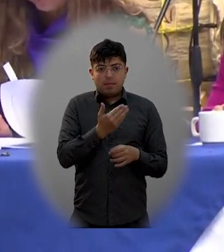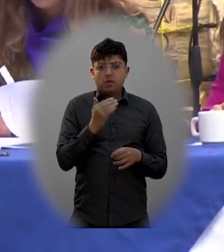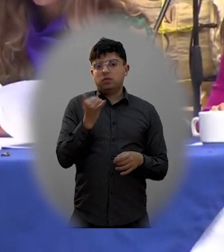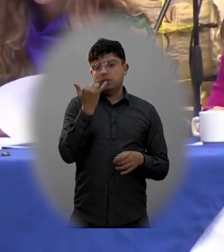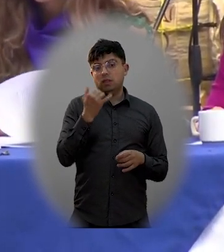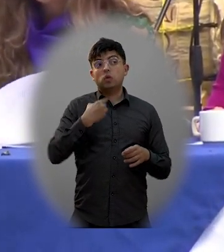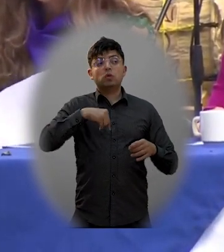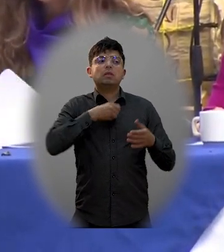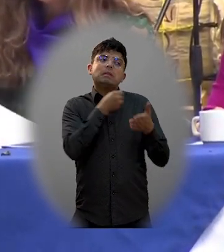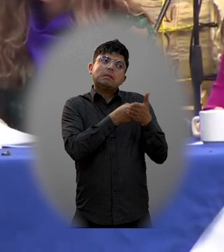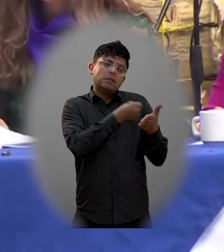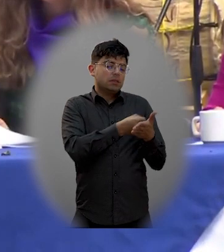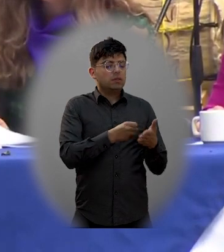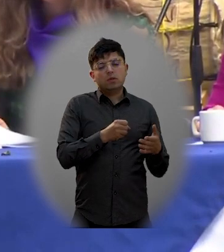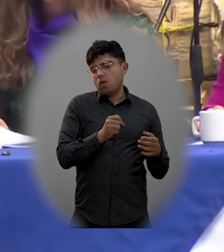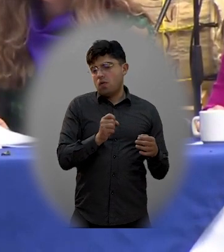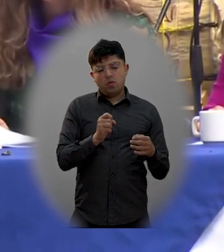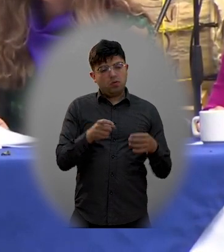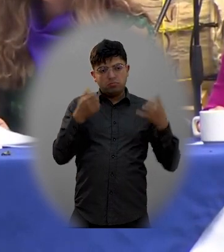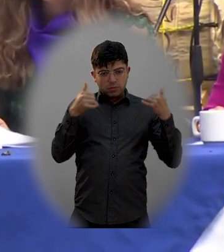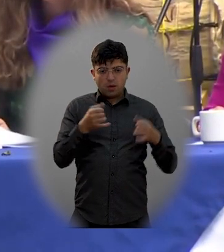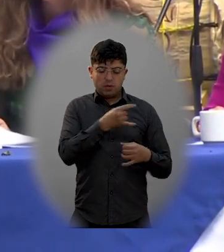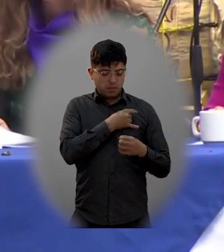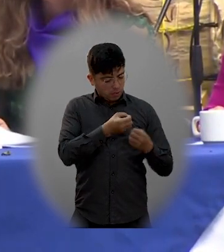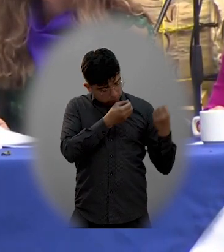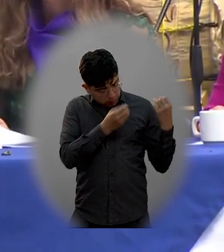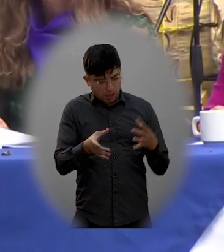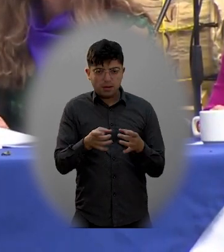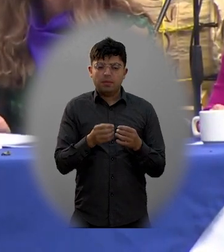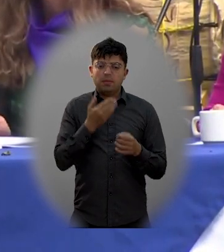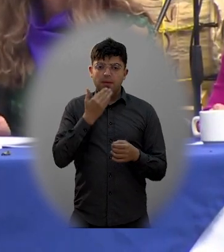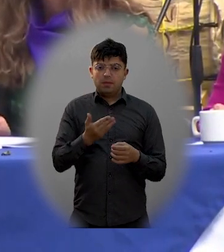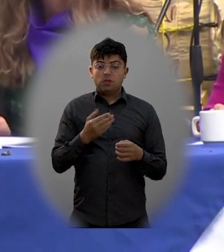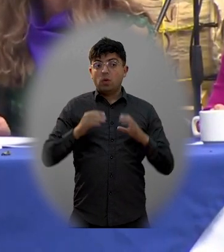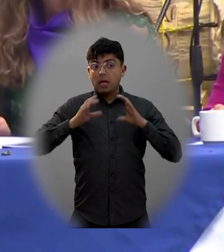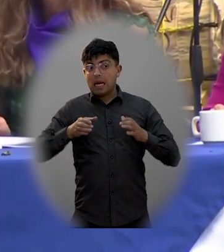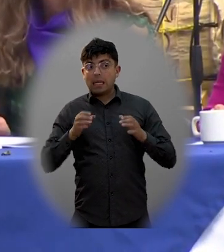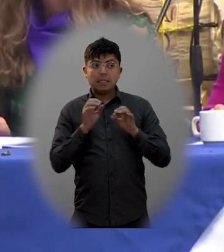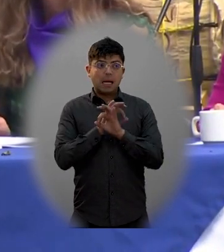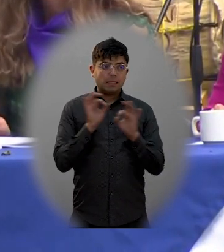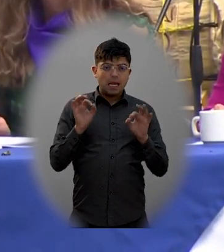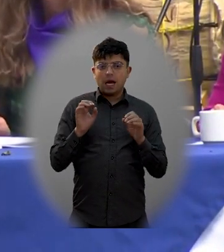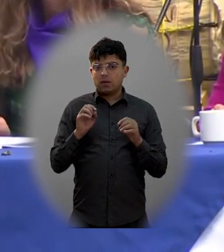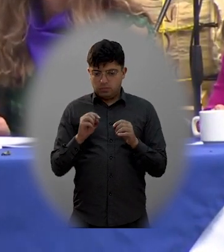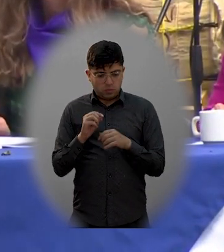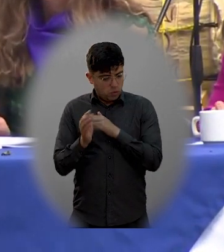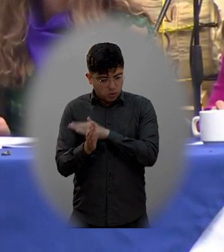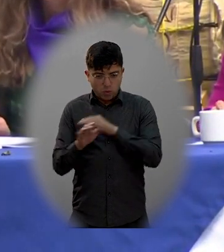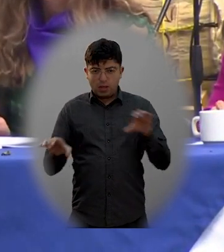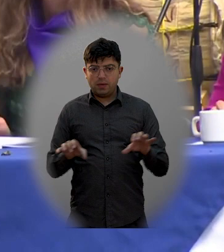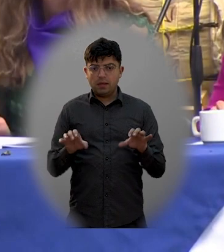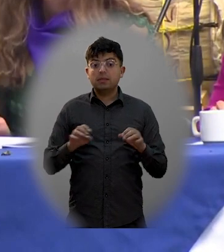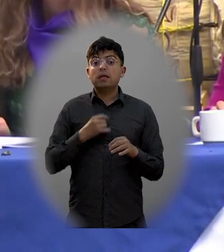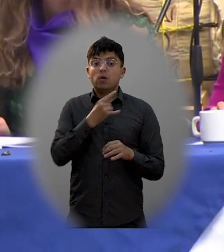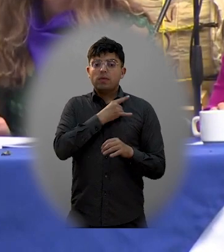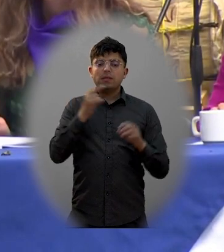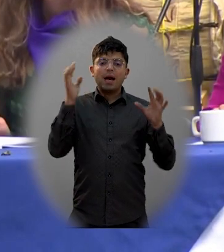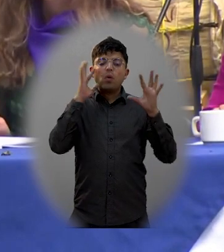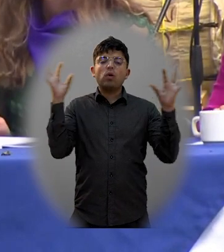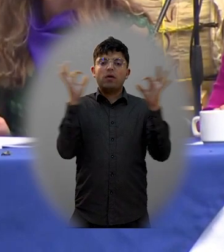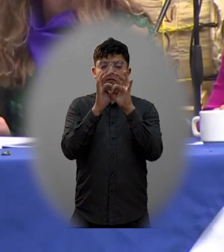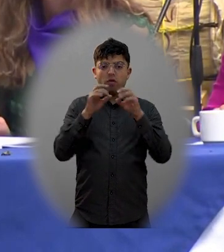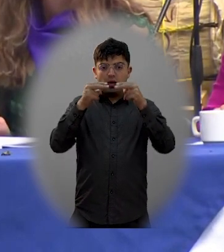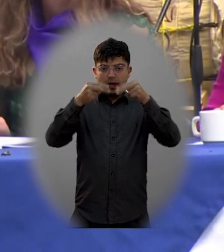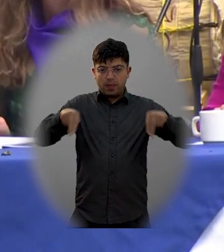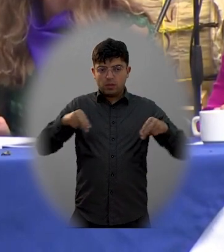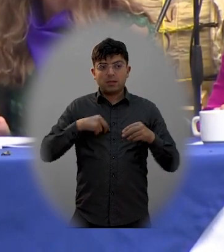tener que estarlo pidiendo, que ese día se haya permiso o no haya clases, sí, pero que no tengamos que estarlo pidiendo, sino que ya la universidad desde un enfoque de género